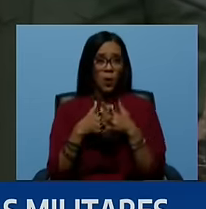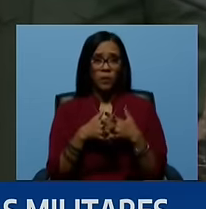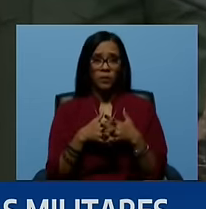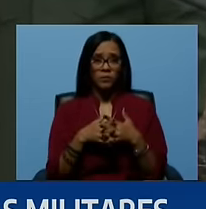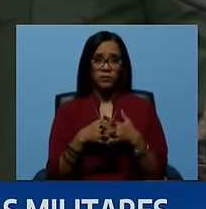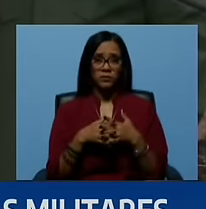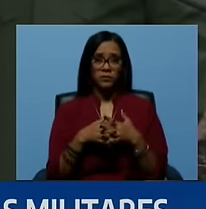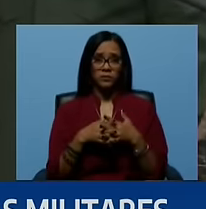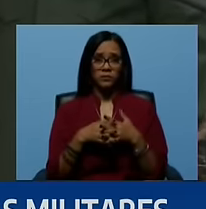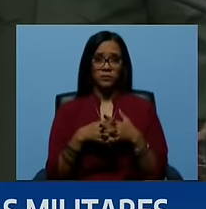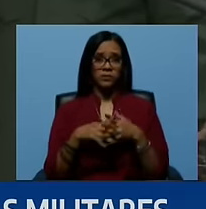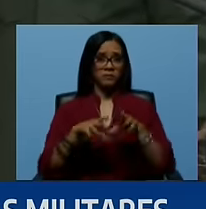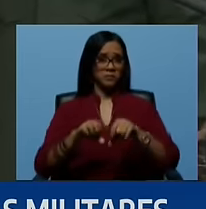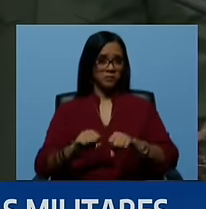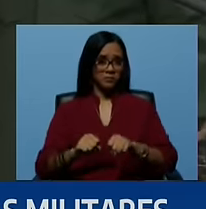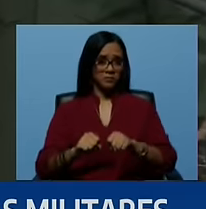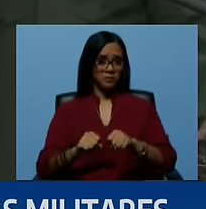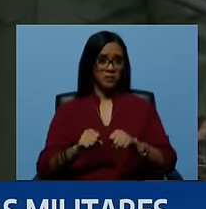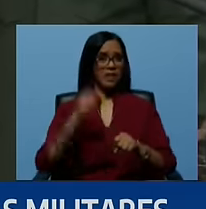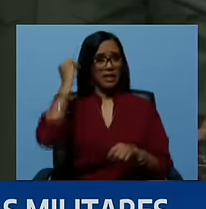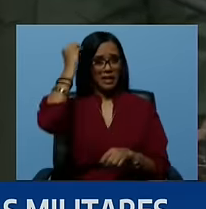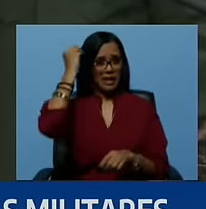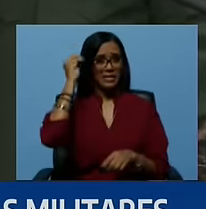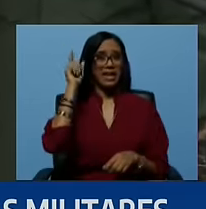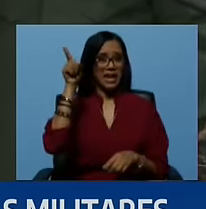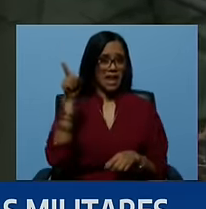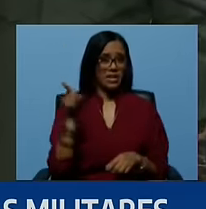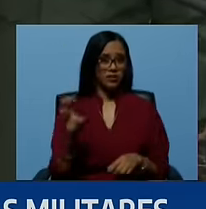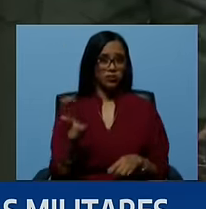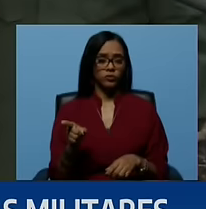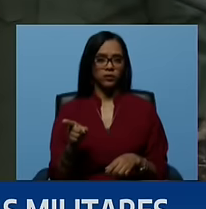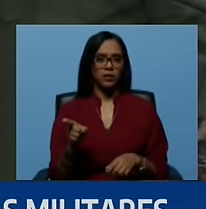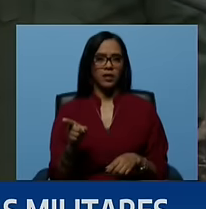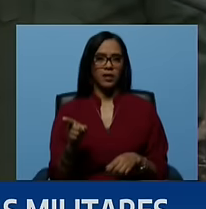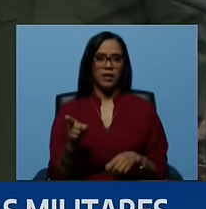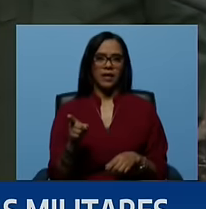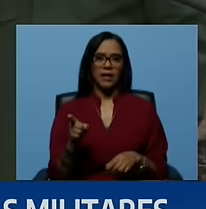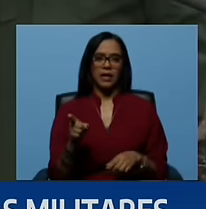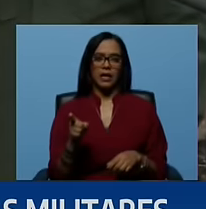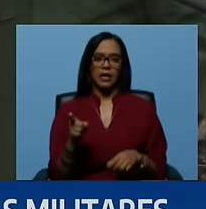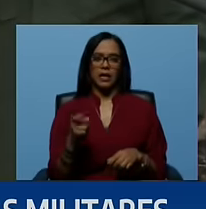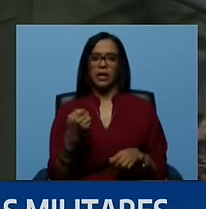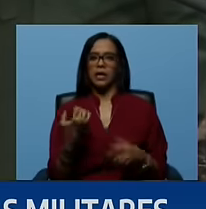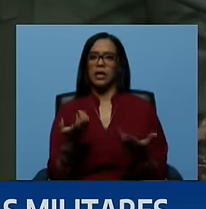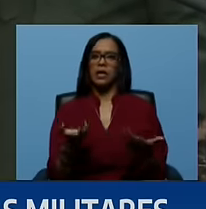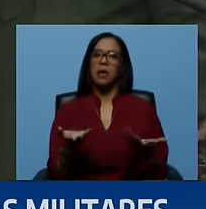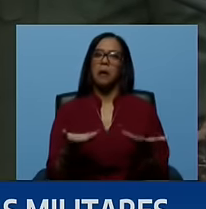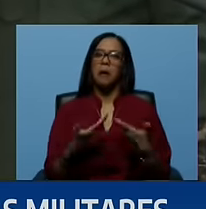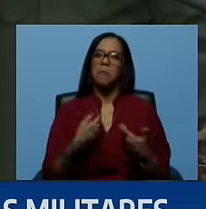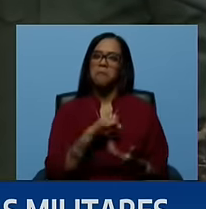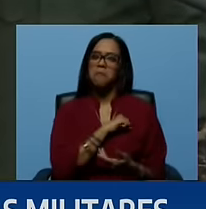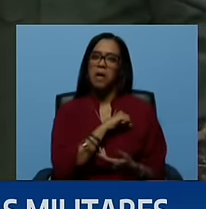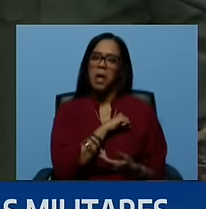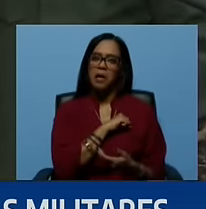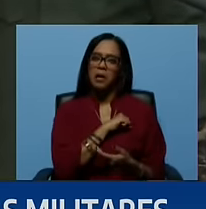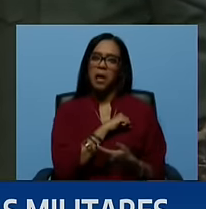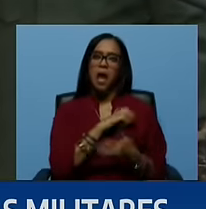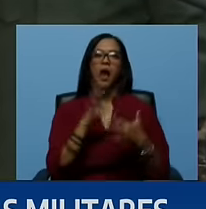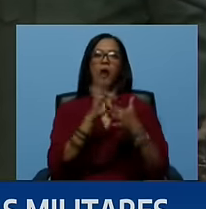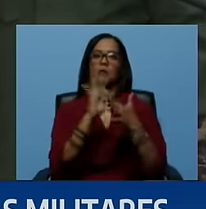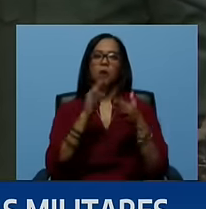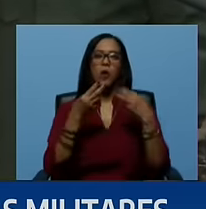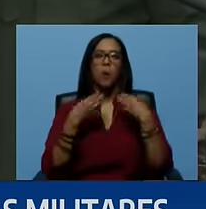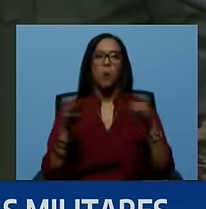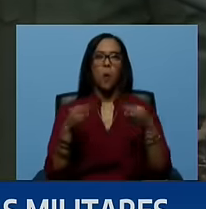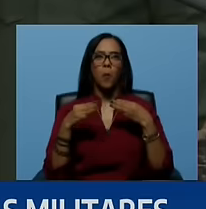norteamericano creen ellos que amedrentan a los funcionarios